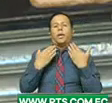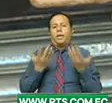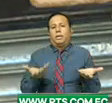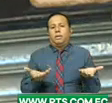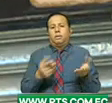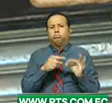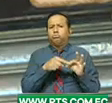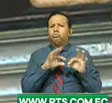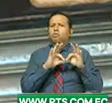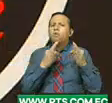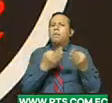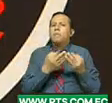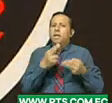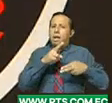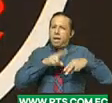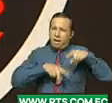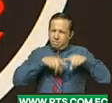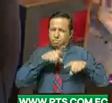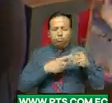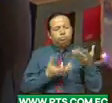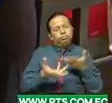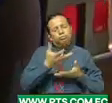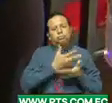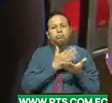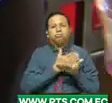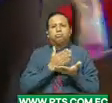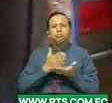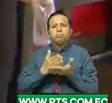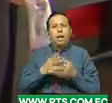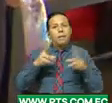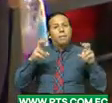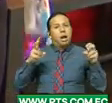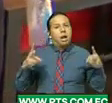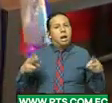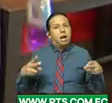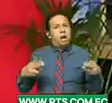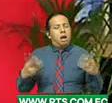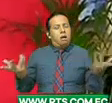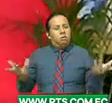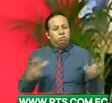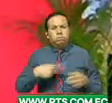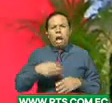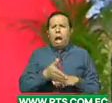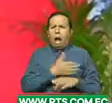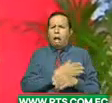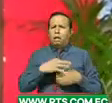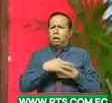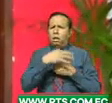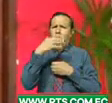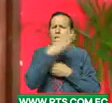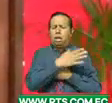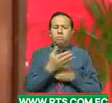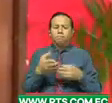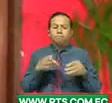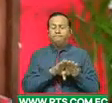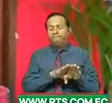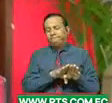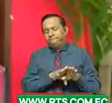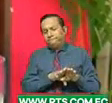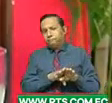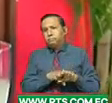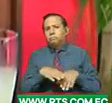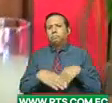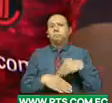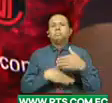es familiar. Cangrejal aquí es varita, que en plena pandemia tuvo que cerrar sus puertas, pero con el pasar de los meses y respetando las medidas